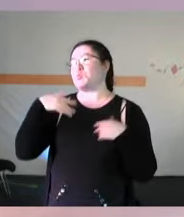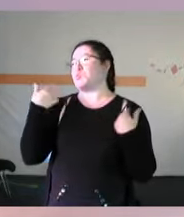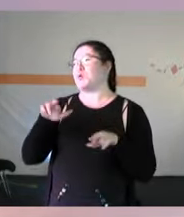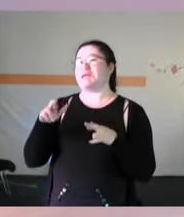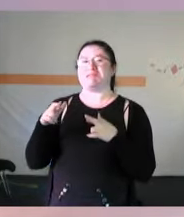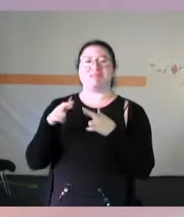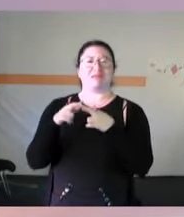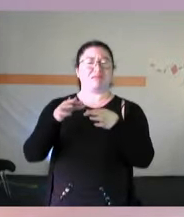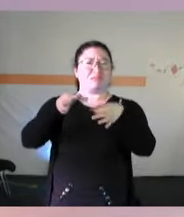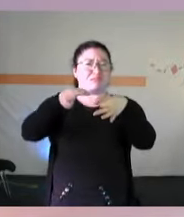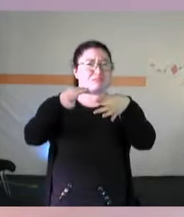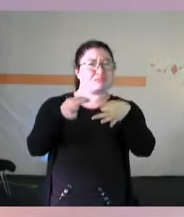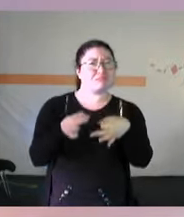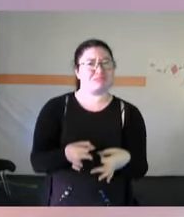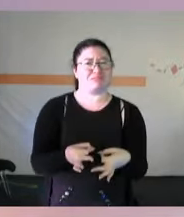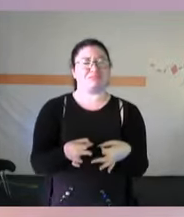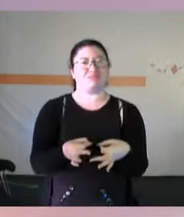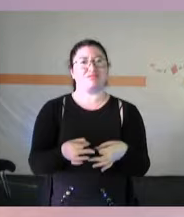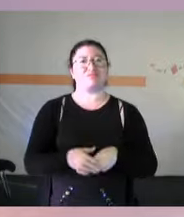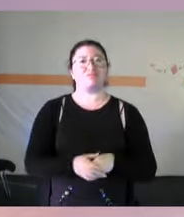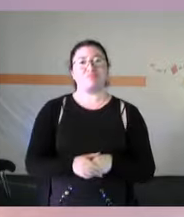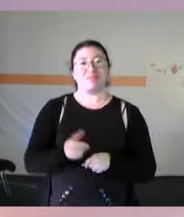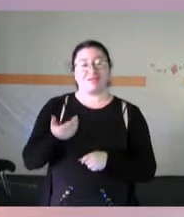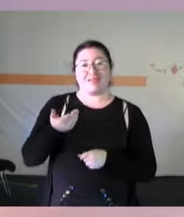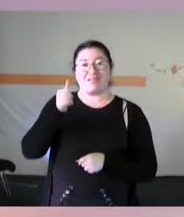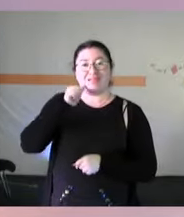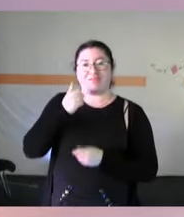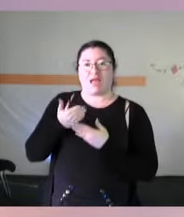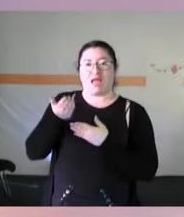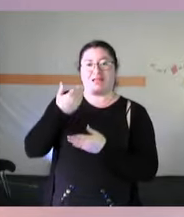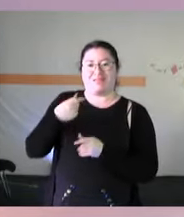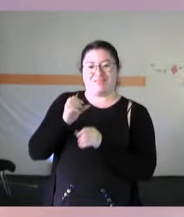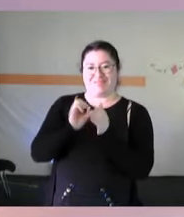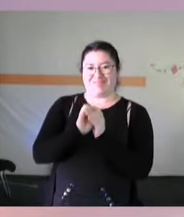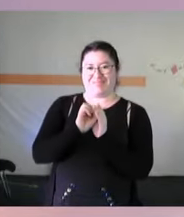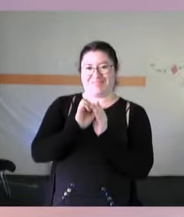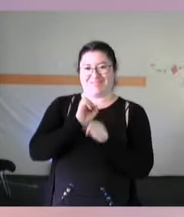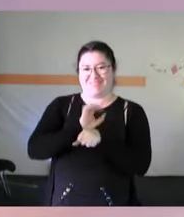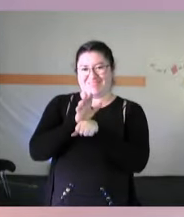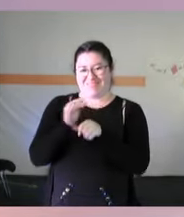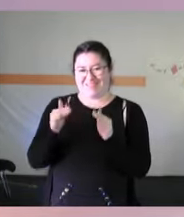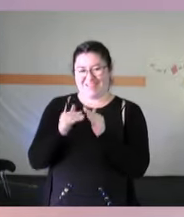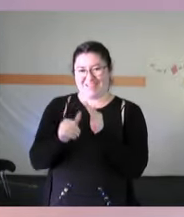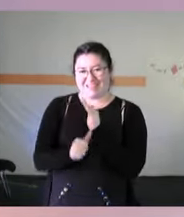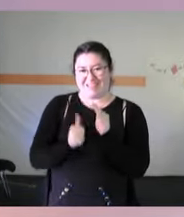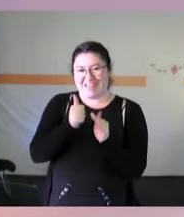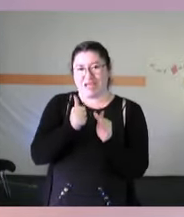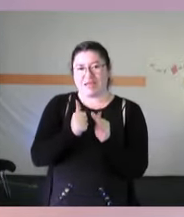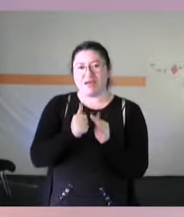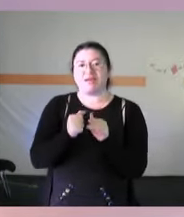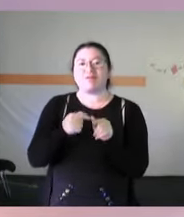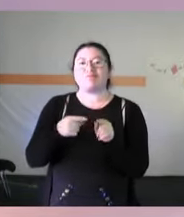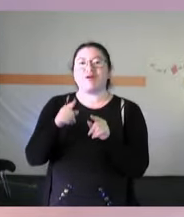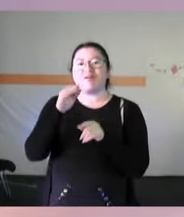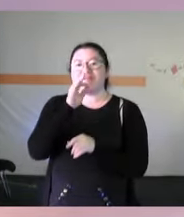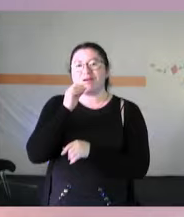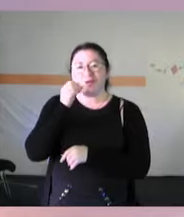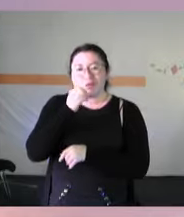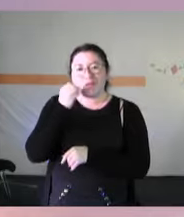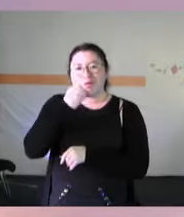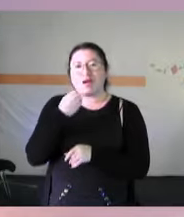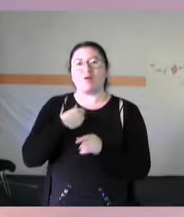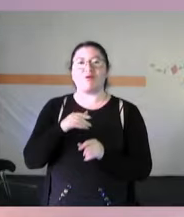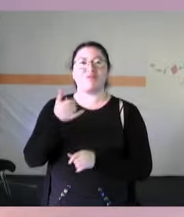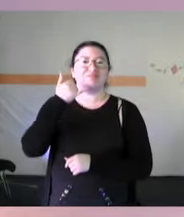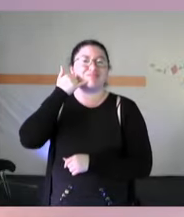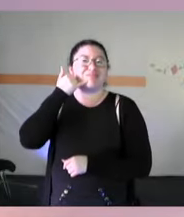que conozco. Durante la pandemia se veía la misa en el teléfono, como muchos, supongo. No